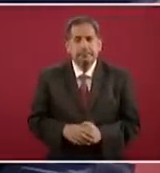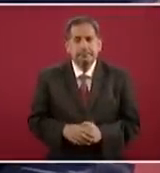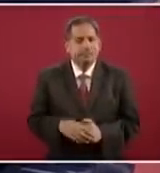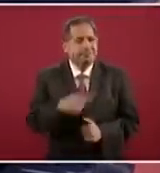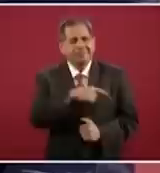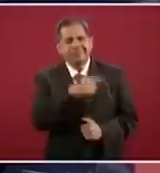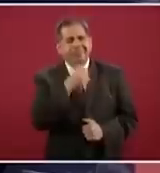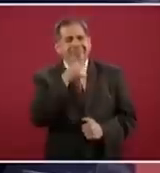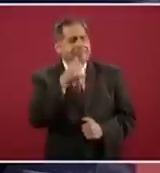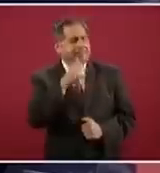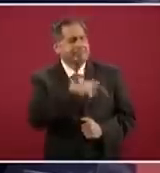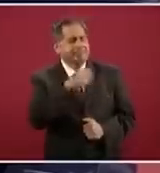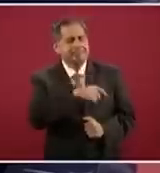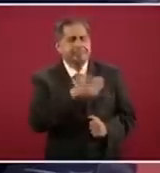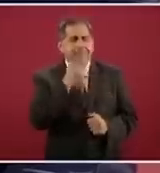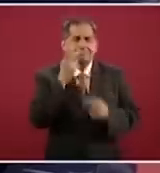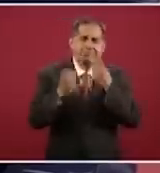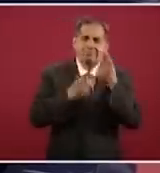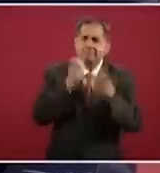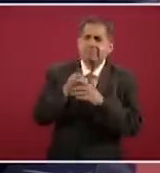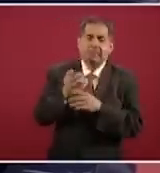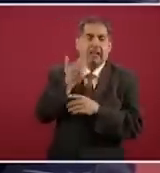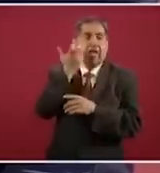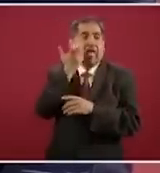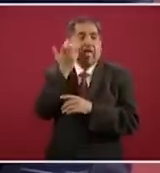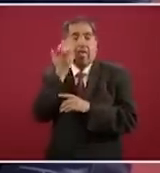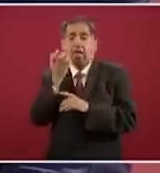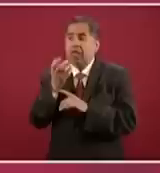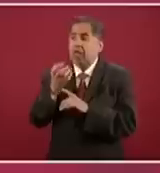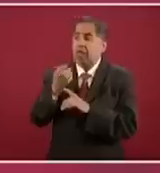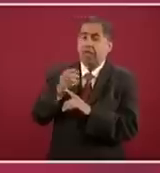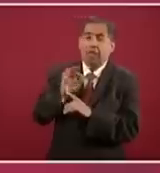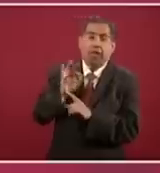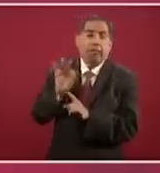Siempre han sido así, ¿eh? Chuecos.